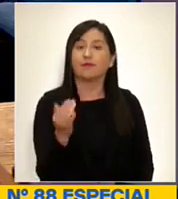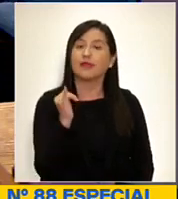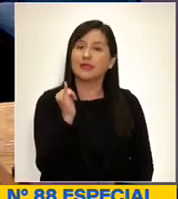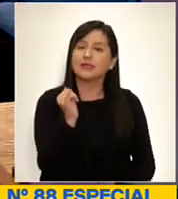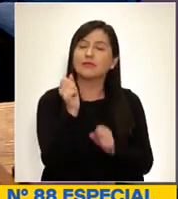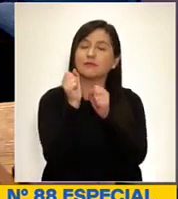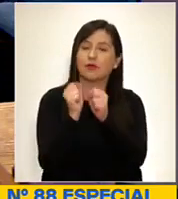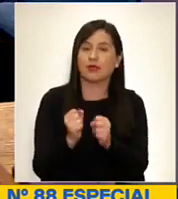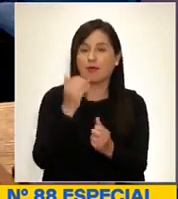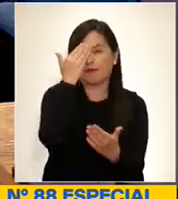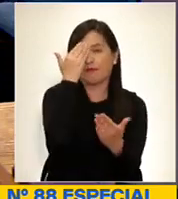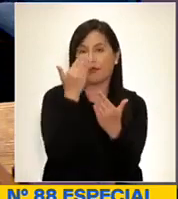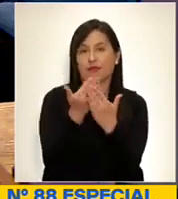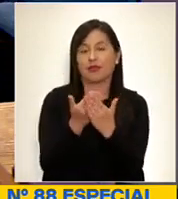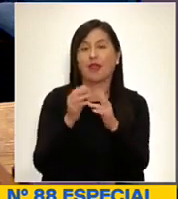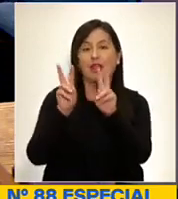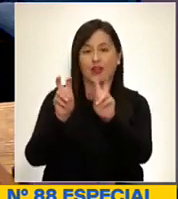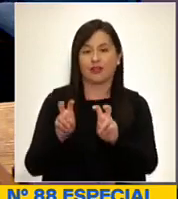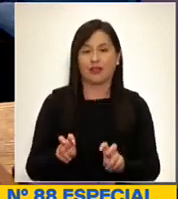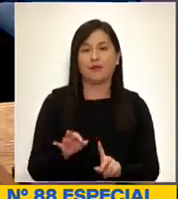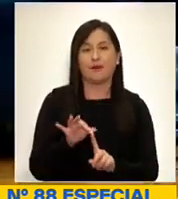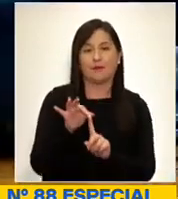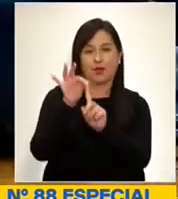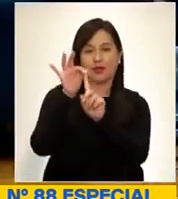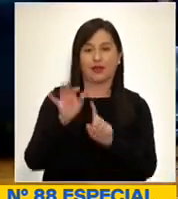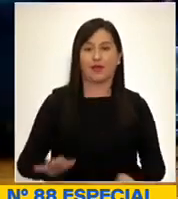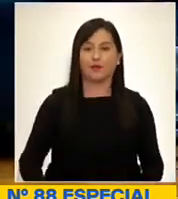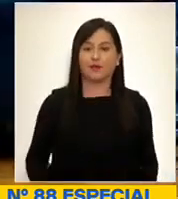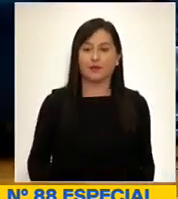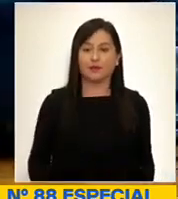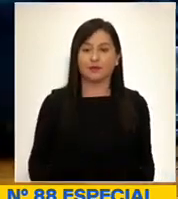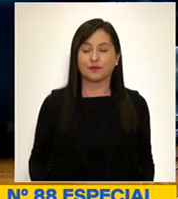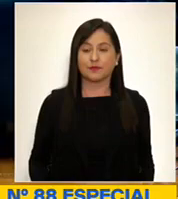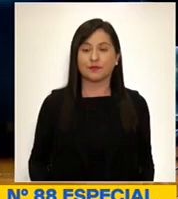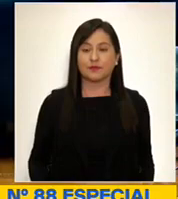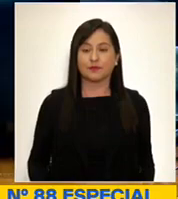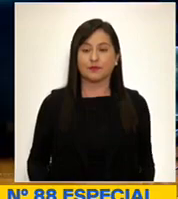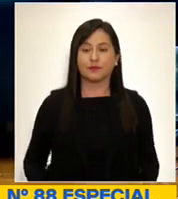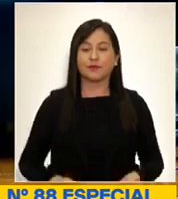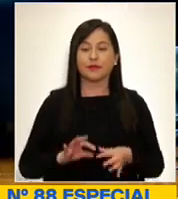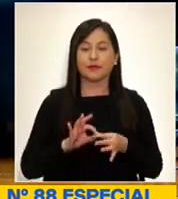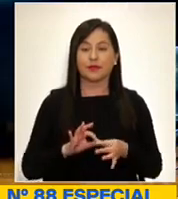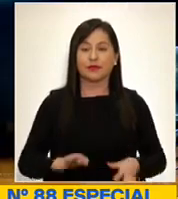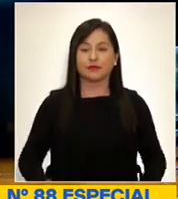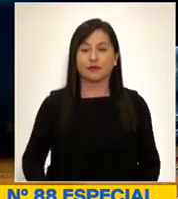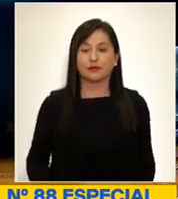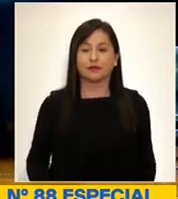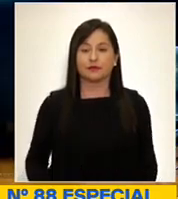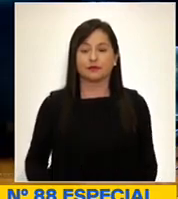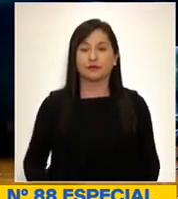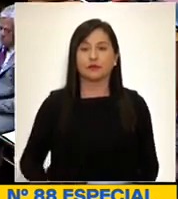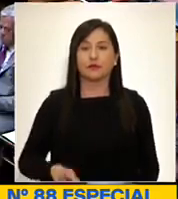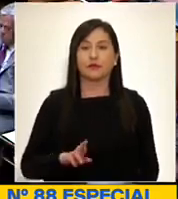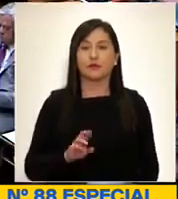podamos enfrentar estos temas prioritarios Gracias senador senadora proboste